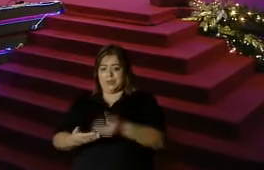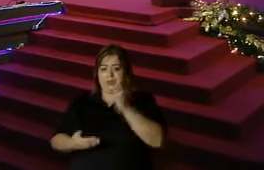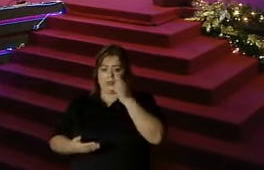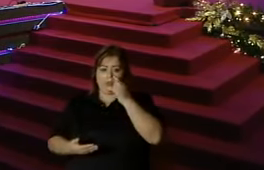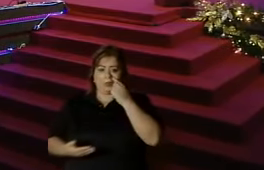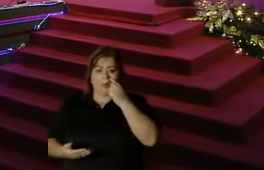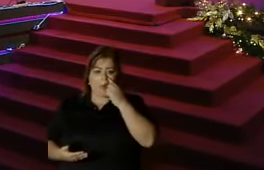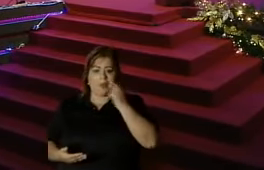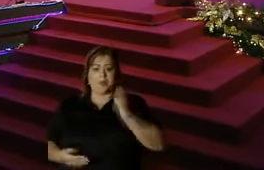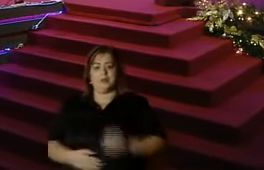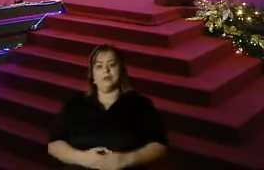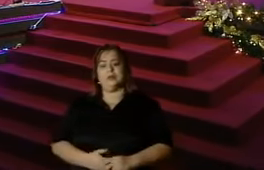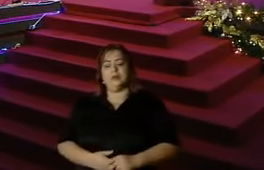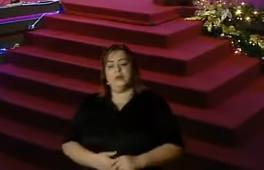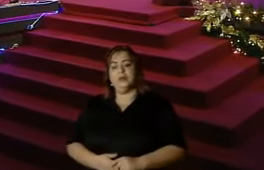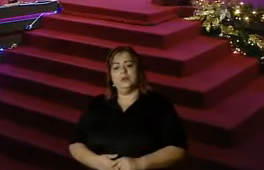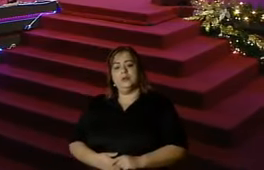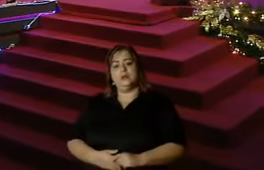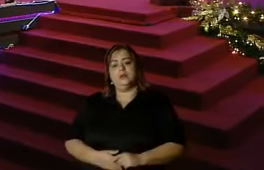Faltan peldaños